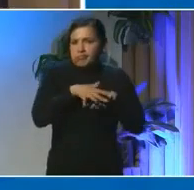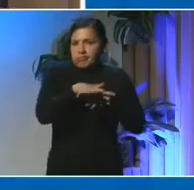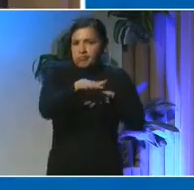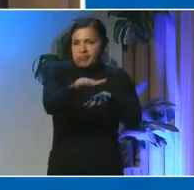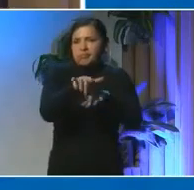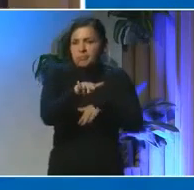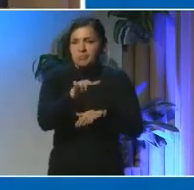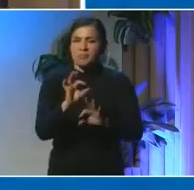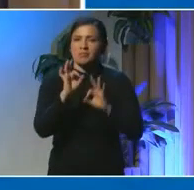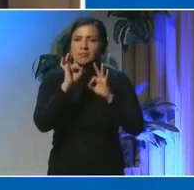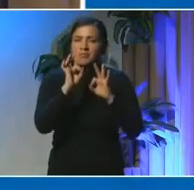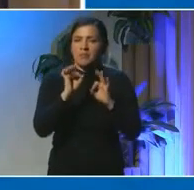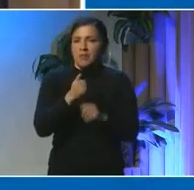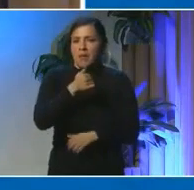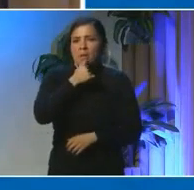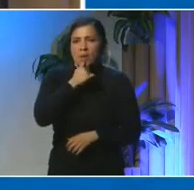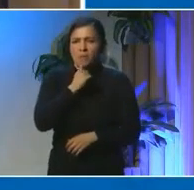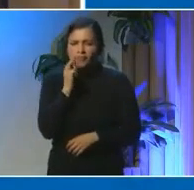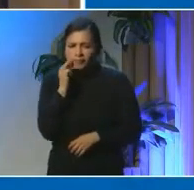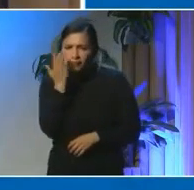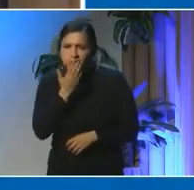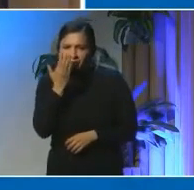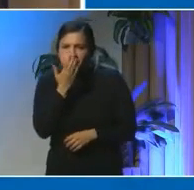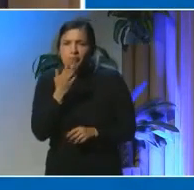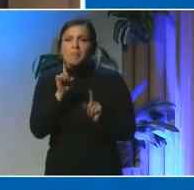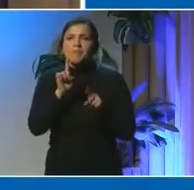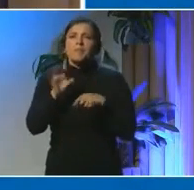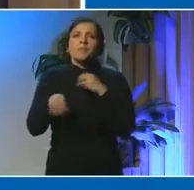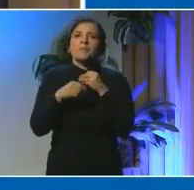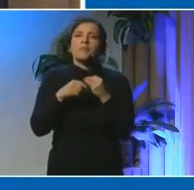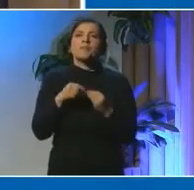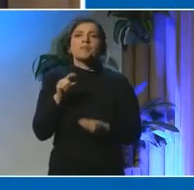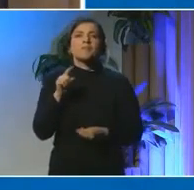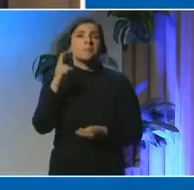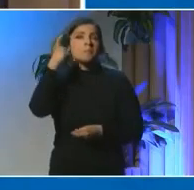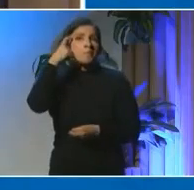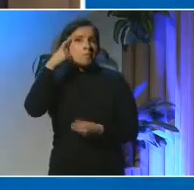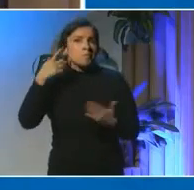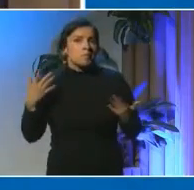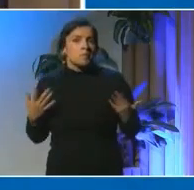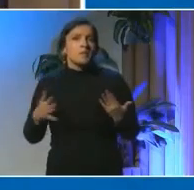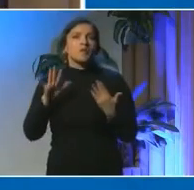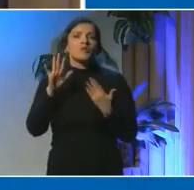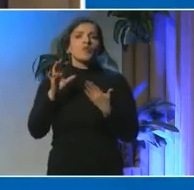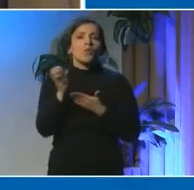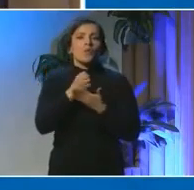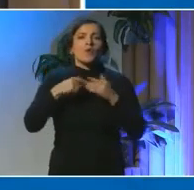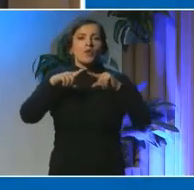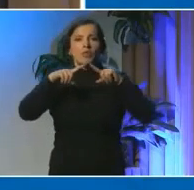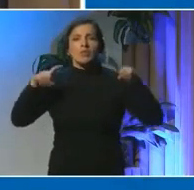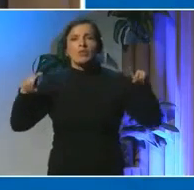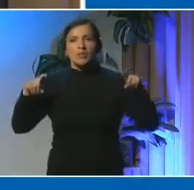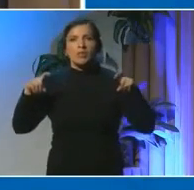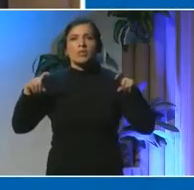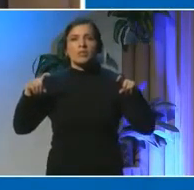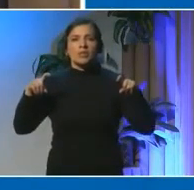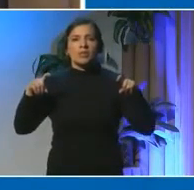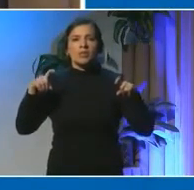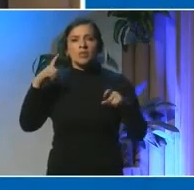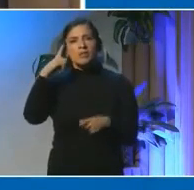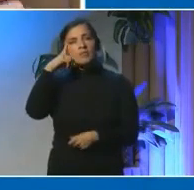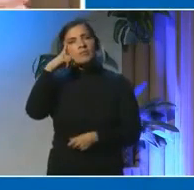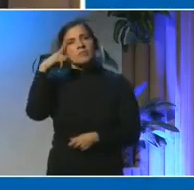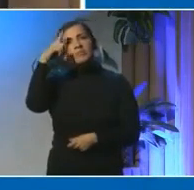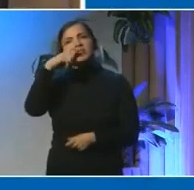manera verificable Además de eso también ya estamos empezando a pensar en biodiversidad y en y en medir digamos